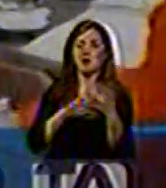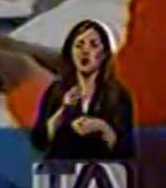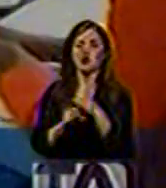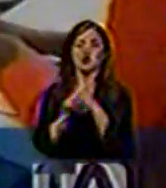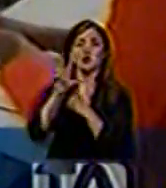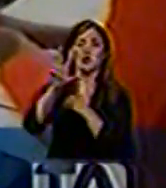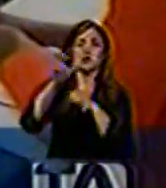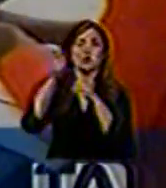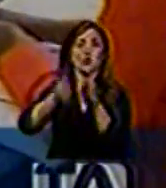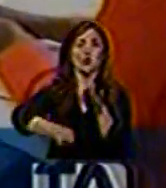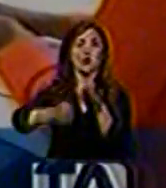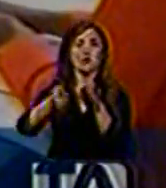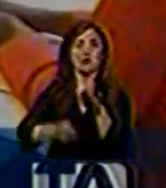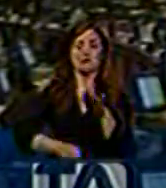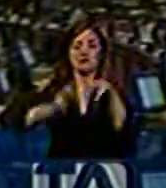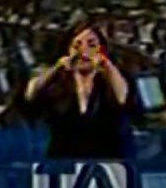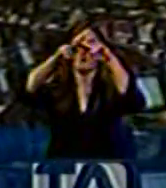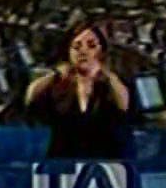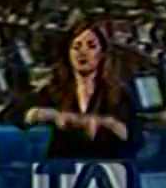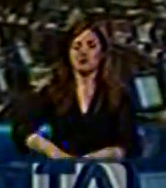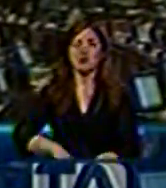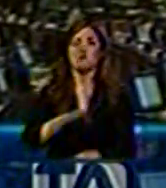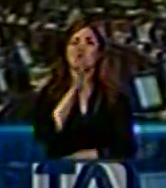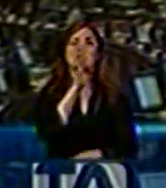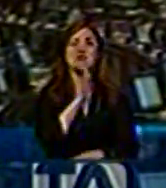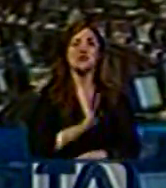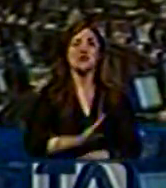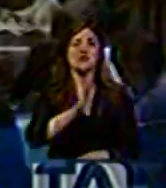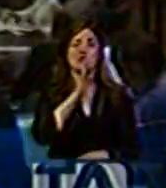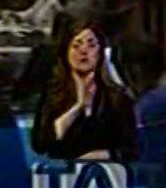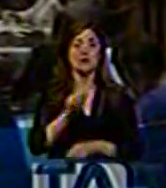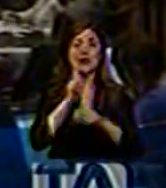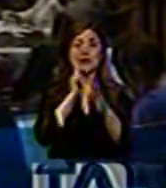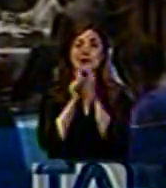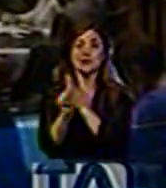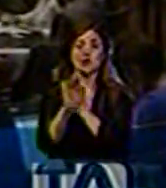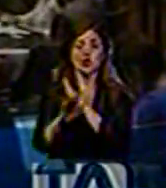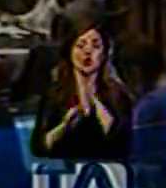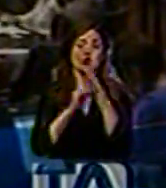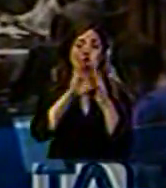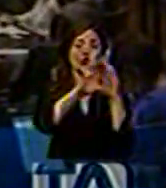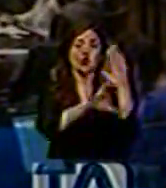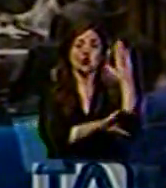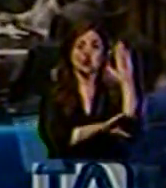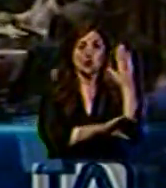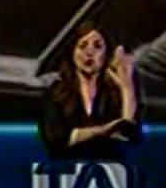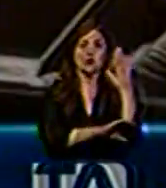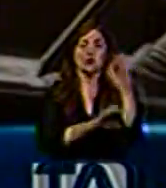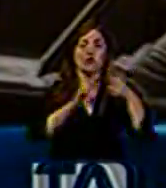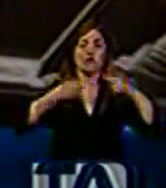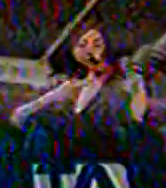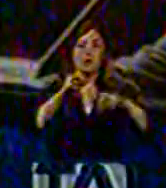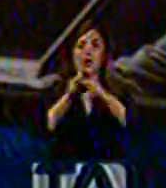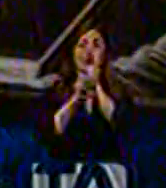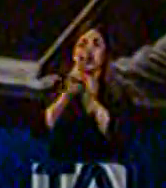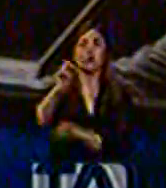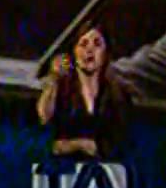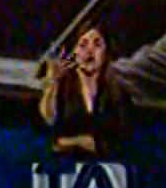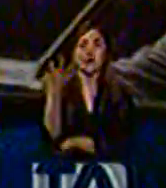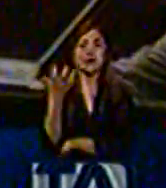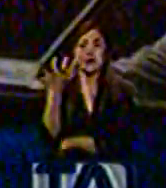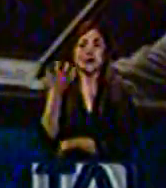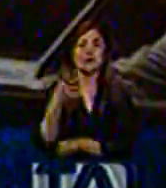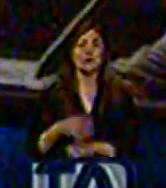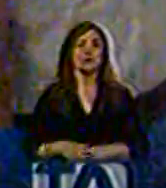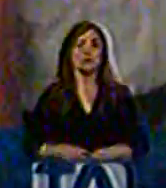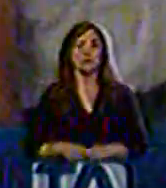jueces la revisen. La misma paciencia les tocó tener a los que demandaron la inconstitucionalidad de las enmiendas del 2015. Y